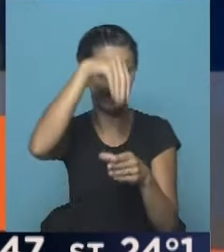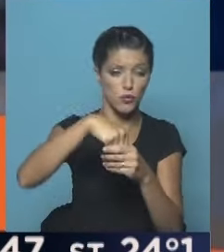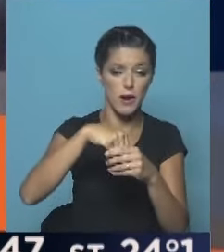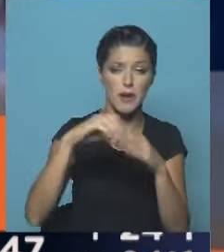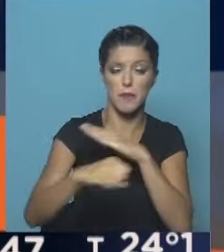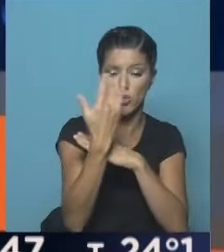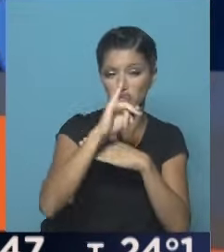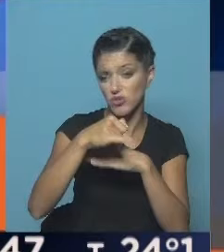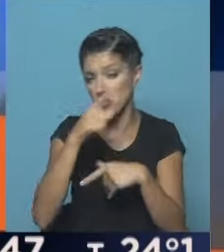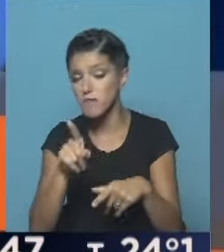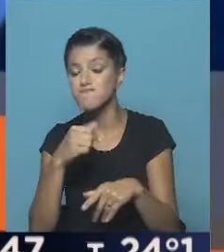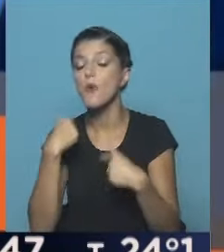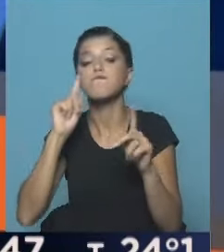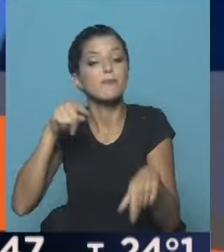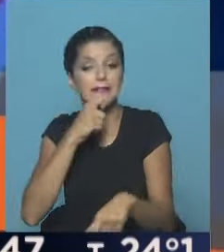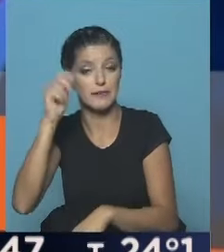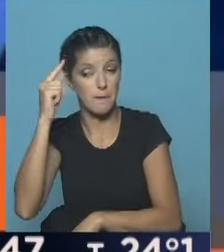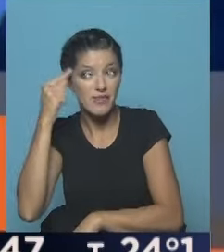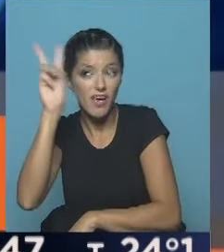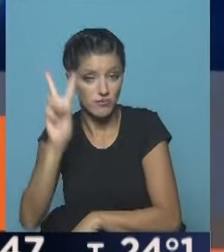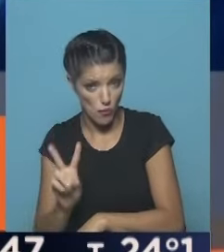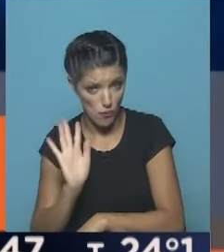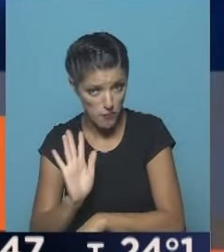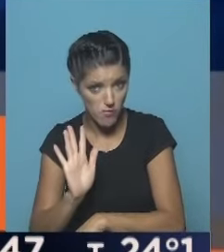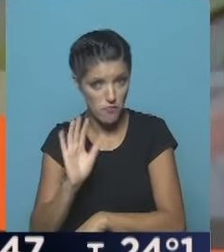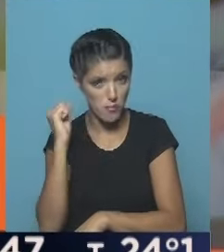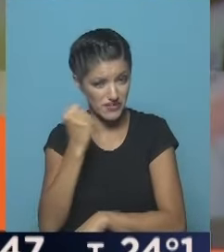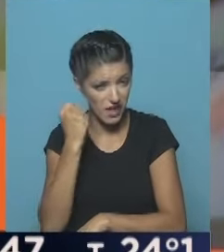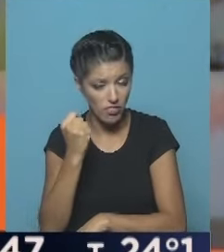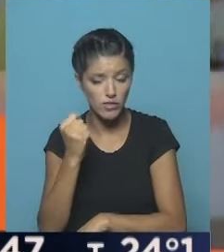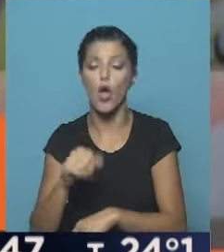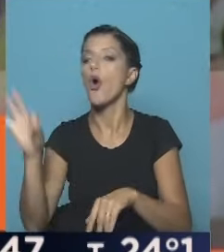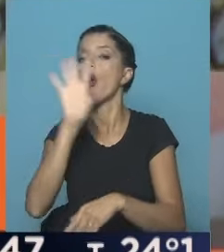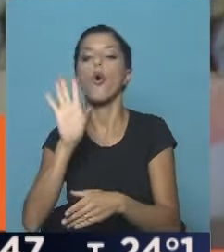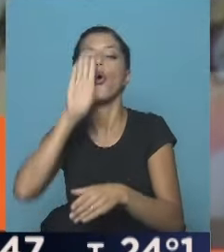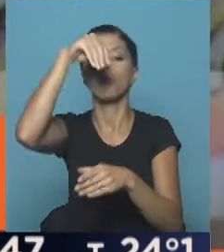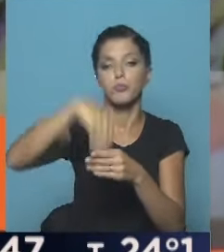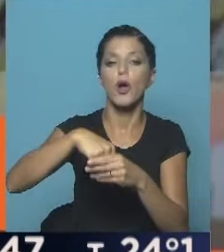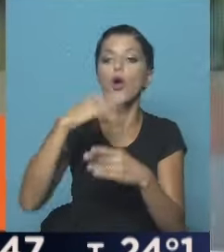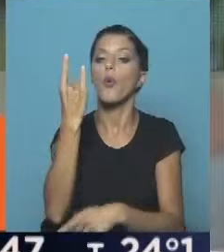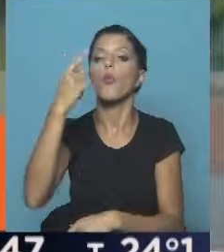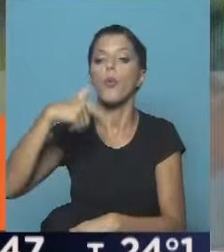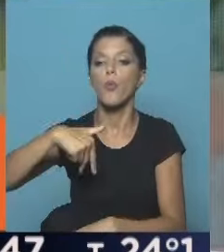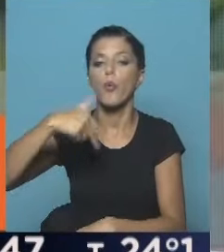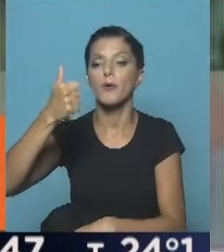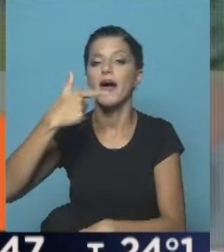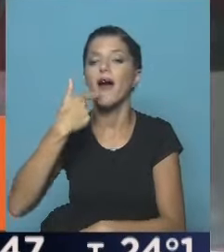¿Qué importancia tiene para Venezuela la pertenencia en UNASUR, en donde se está dando